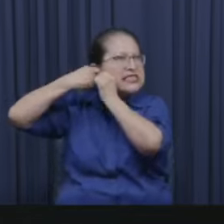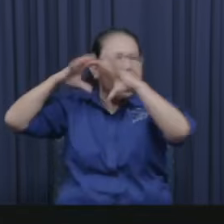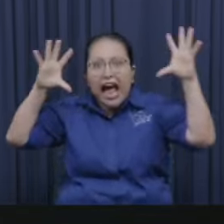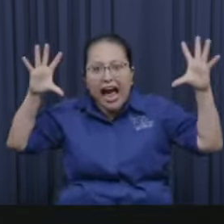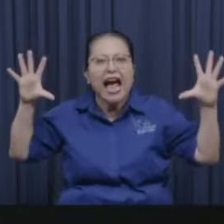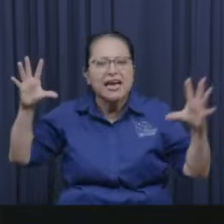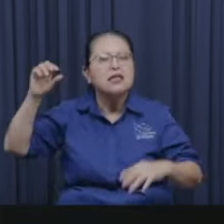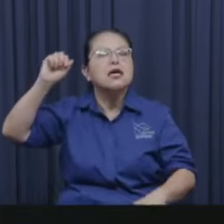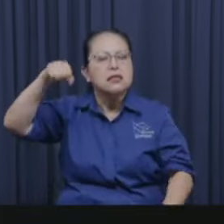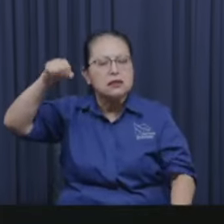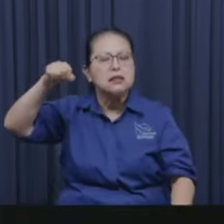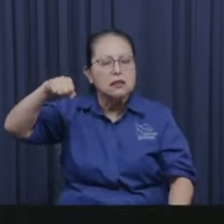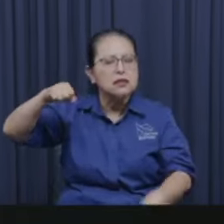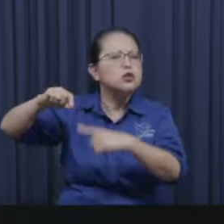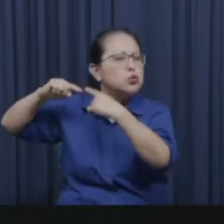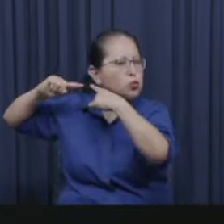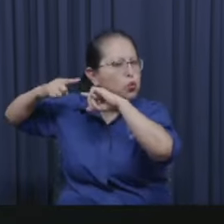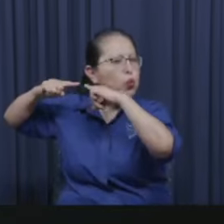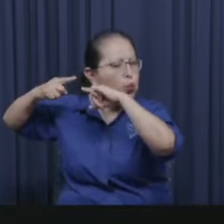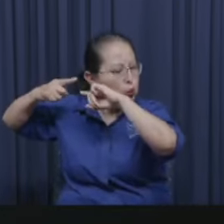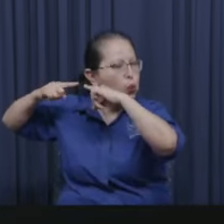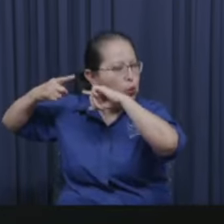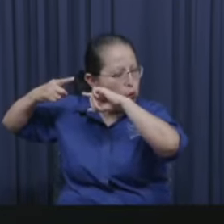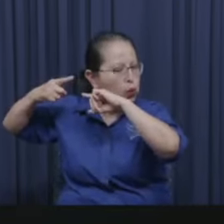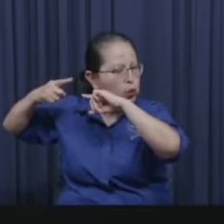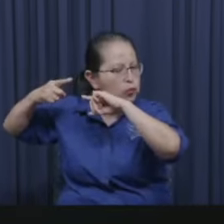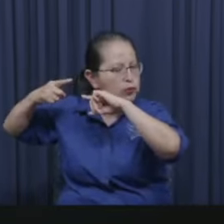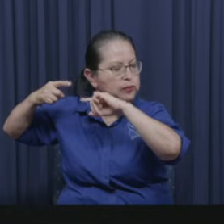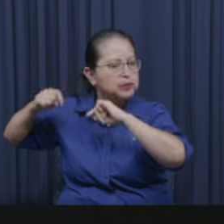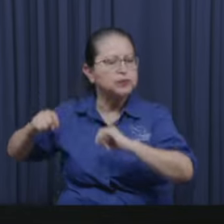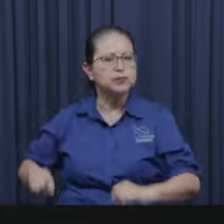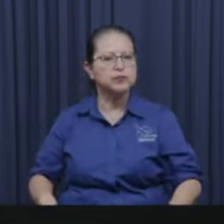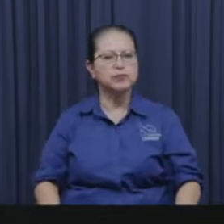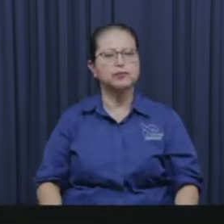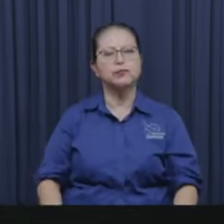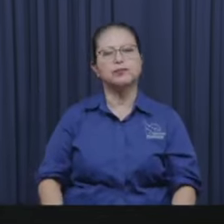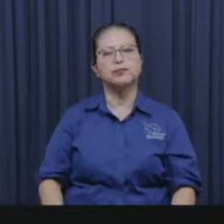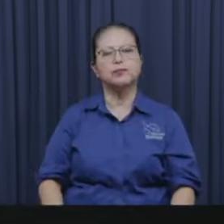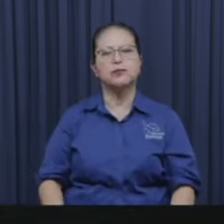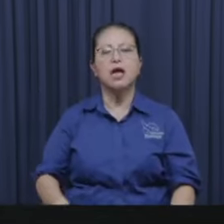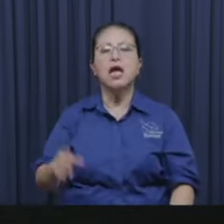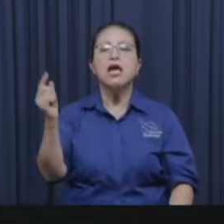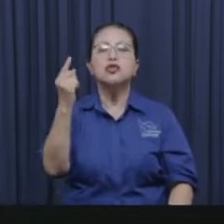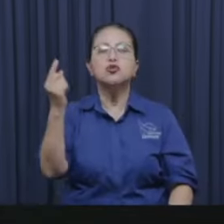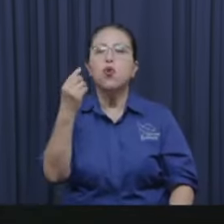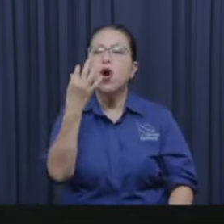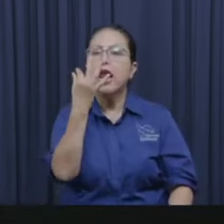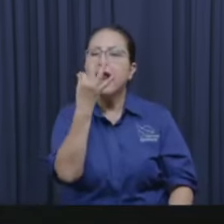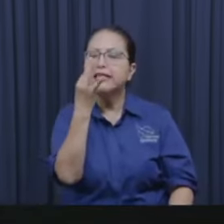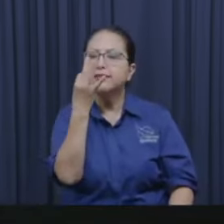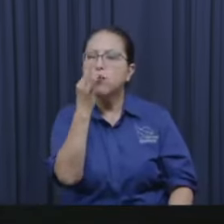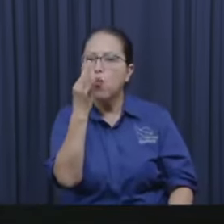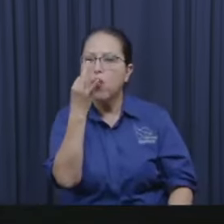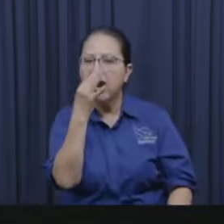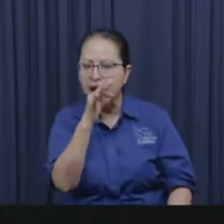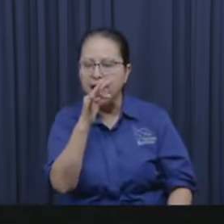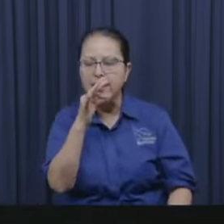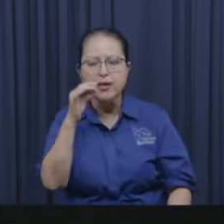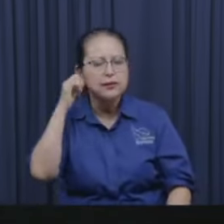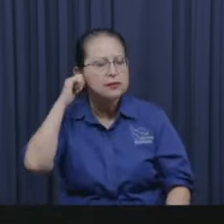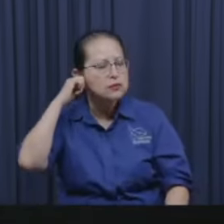unos dicen que sí otros dicen que no a los hermanos no les pregunto Ah porque aunque algunos también sí saben va pero es otra